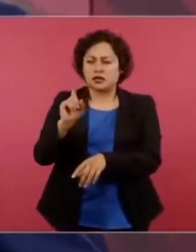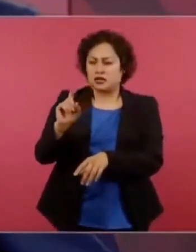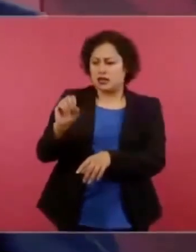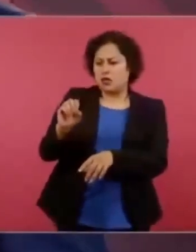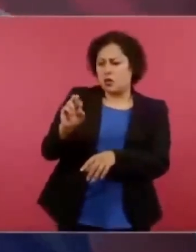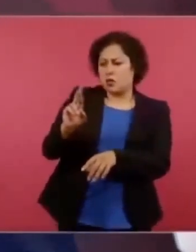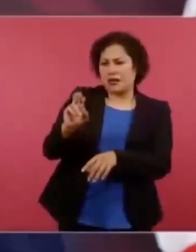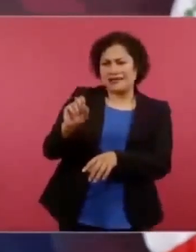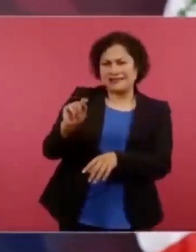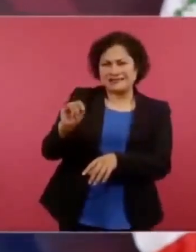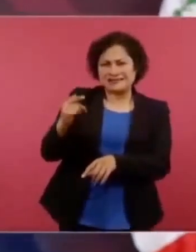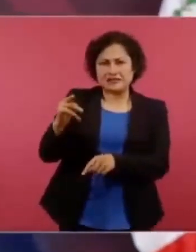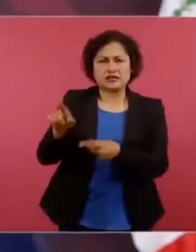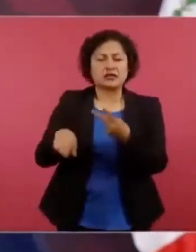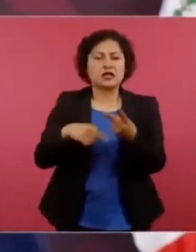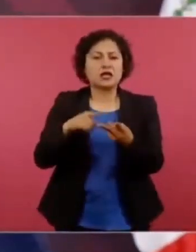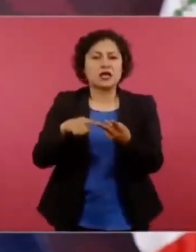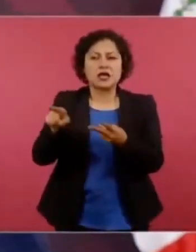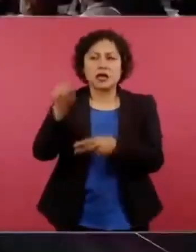Azucena